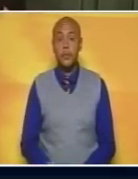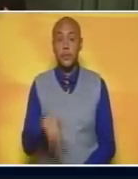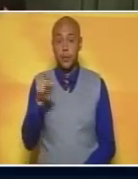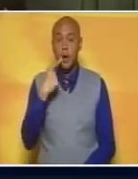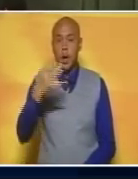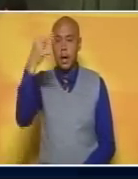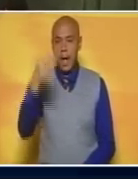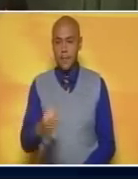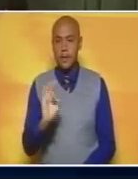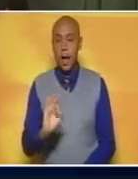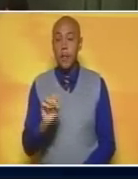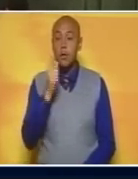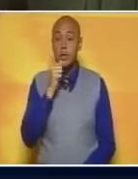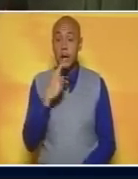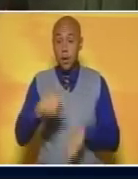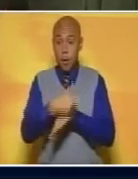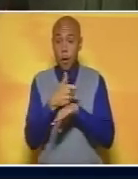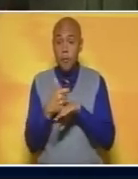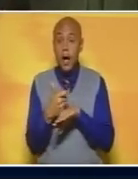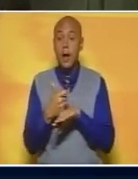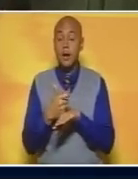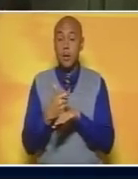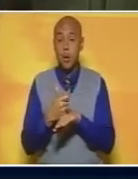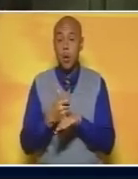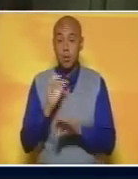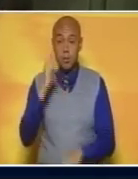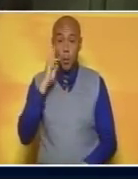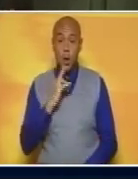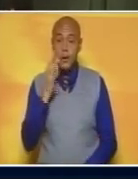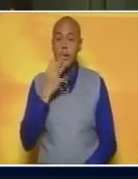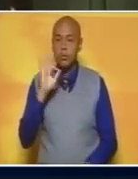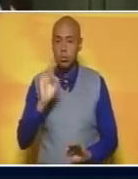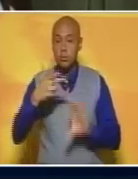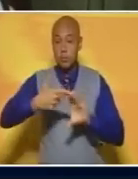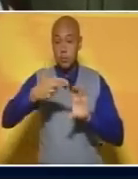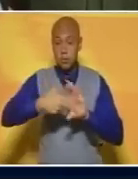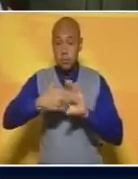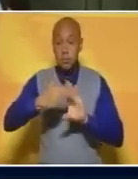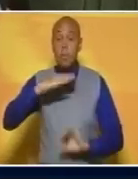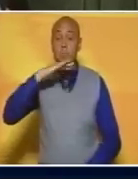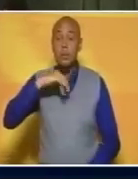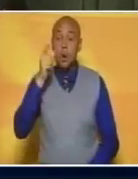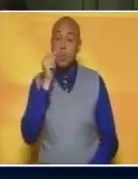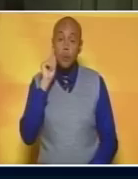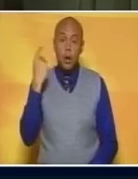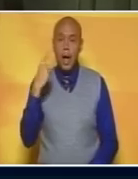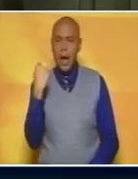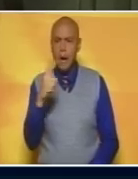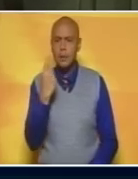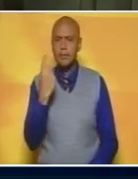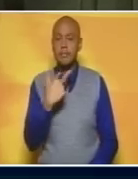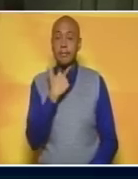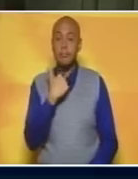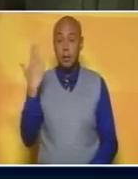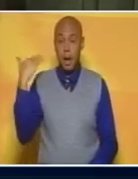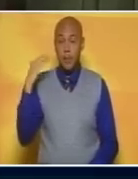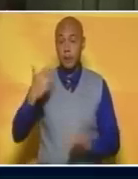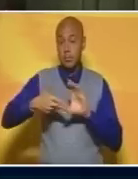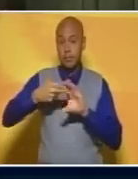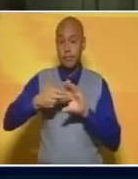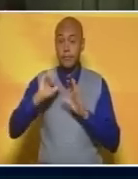Garantizado plenamente por el gobierno bolivariano el abastecimiento de combustible que se vio afectado en días